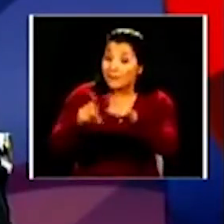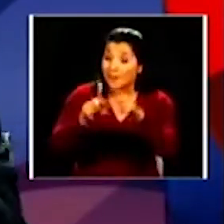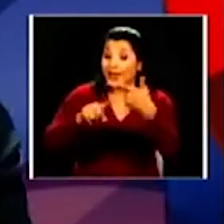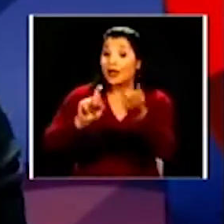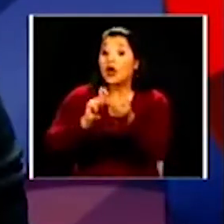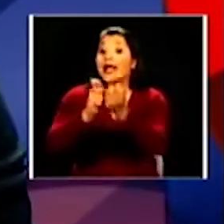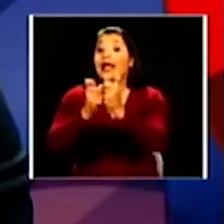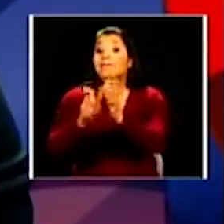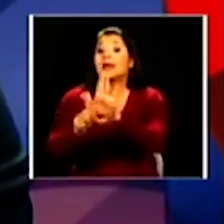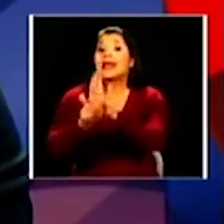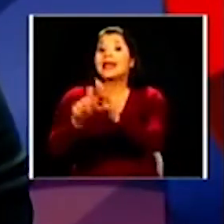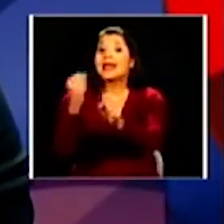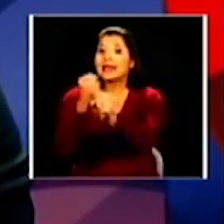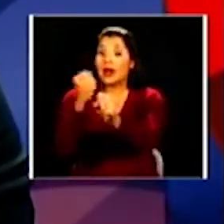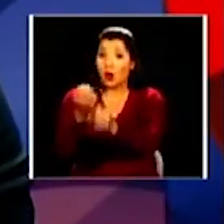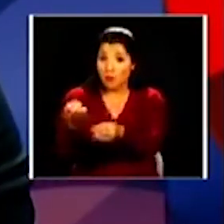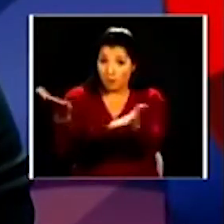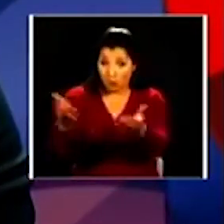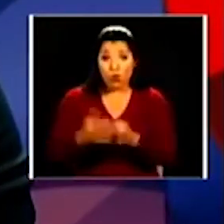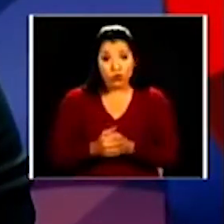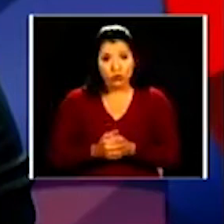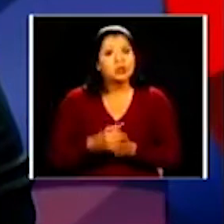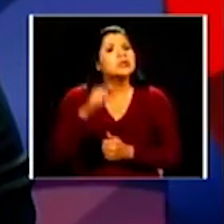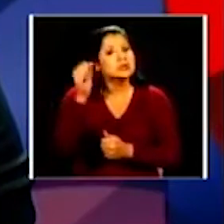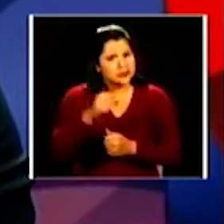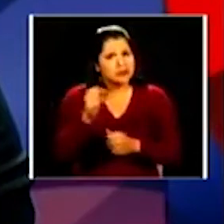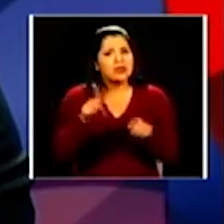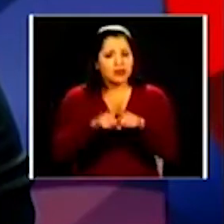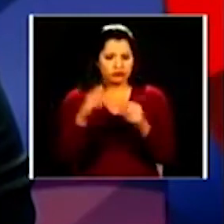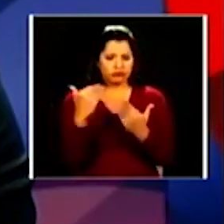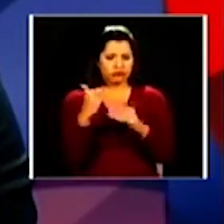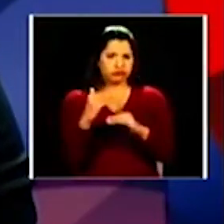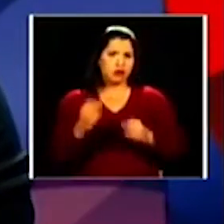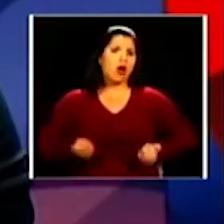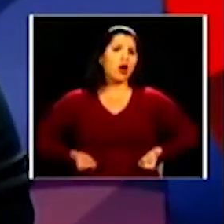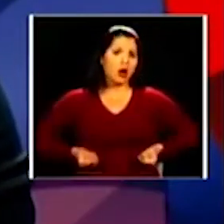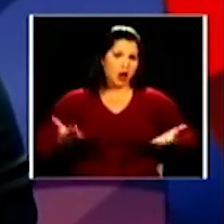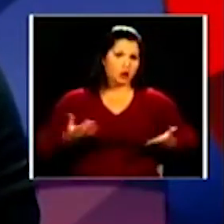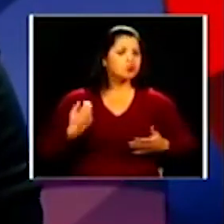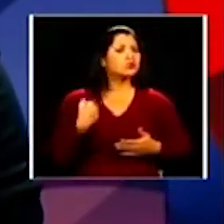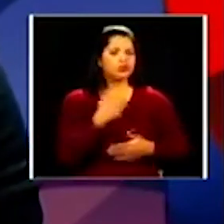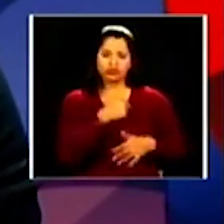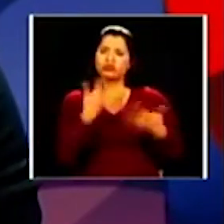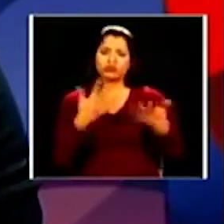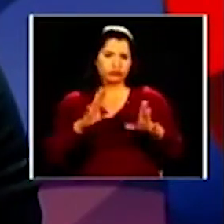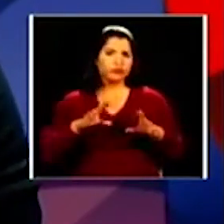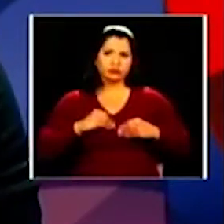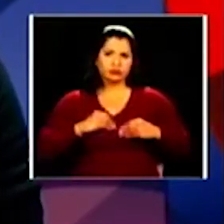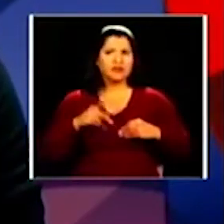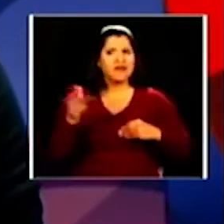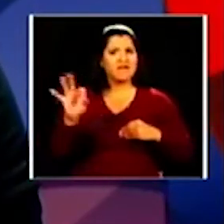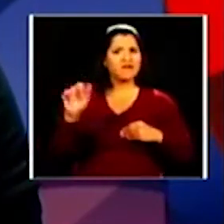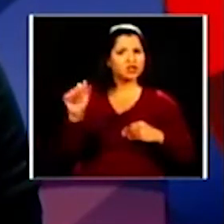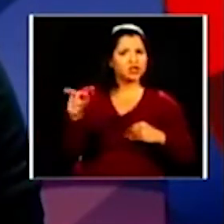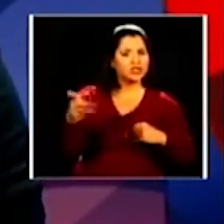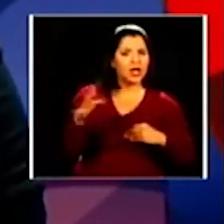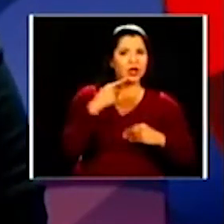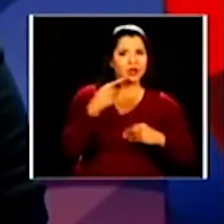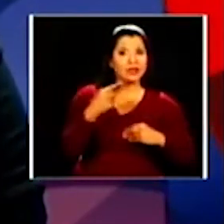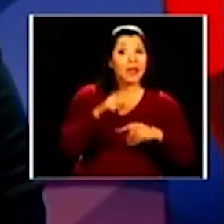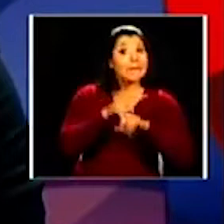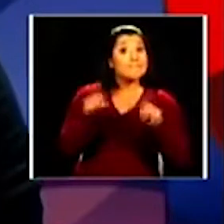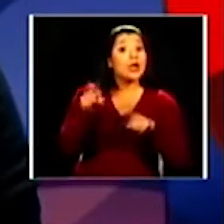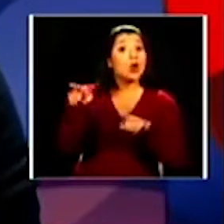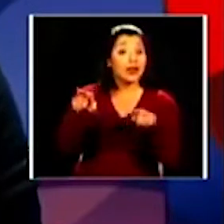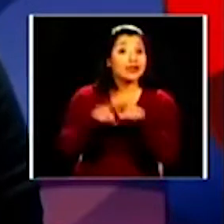civil. Sí, en efecto hay que hacer el recorte del gasto superfluo y lo hemos reconocido, lo ha dicho también don Fabricio, pero también él reconoce que ese